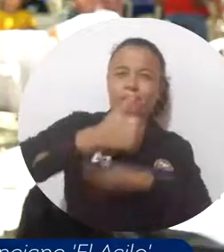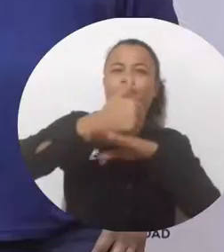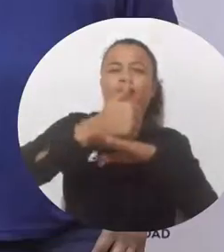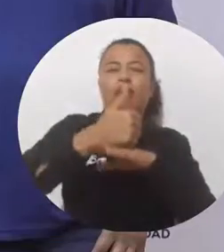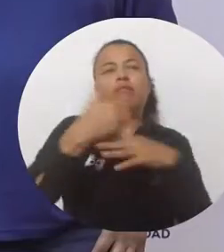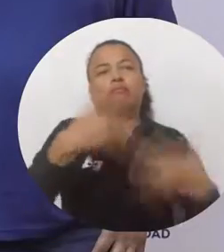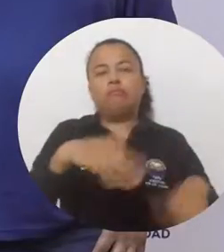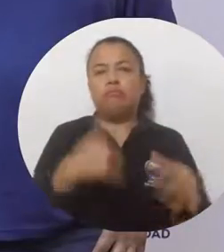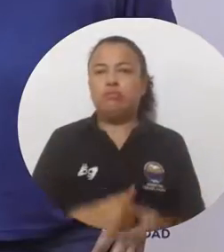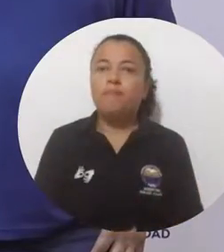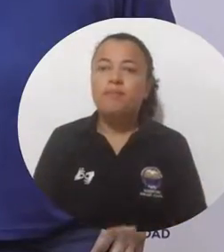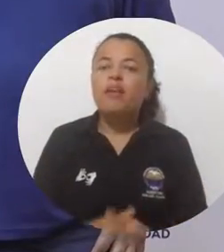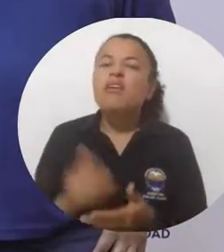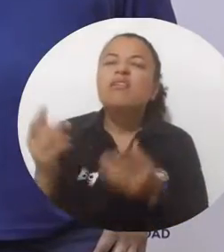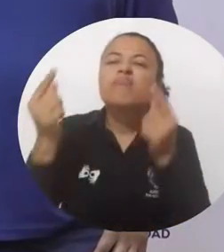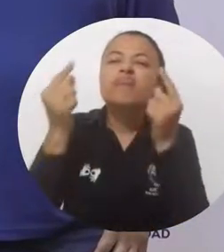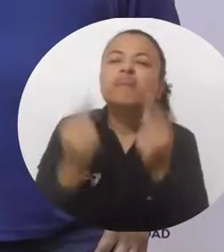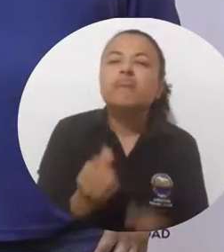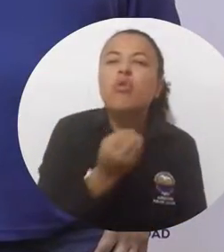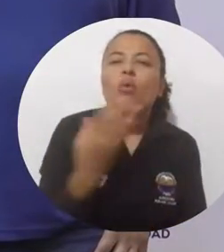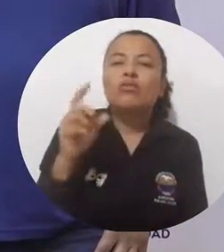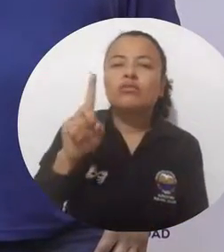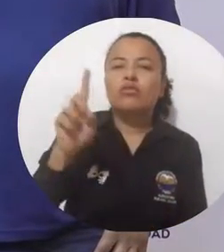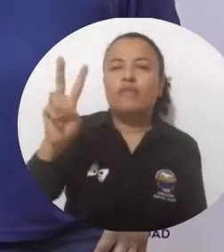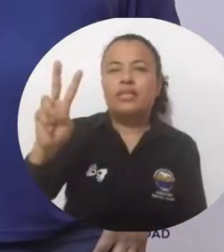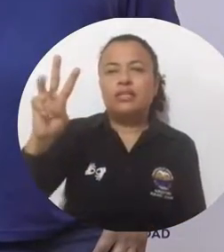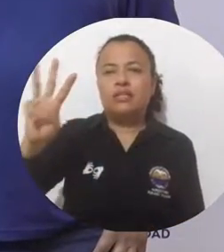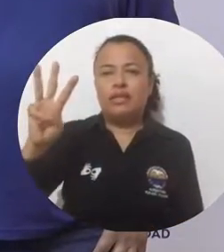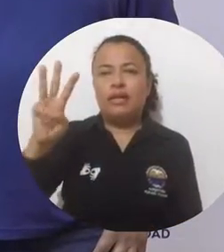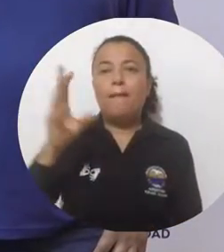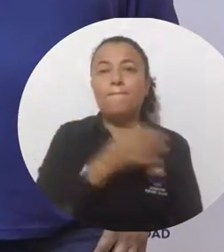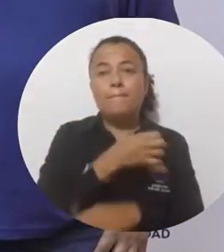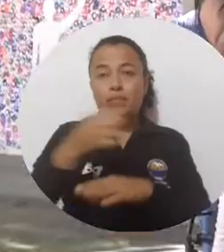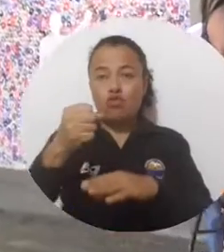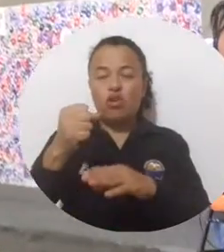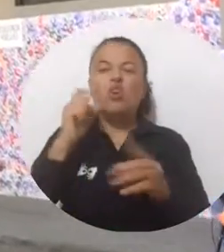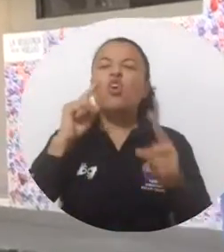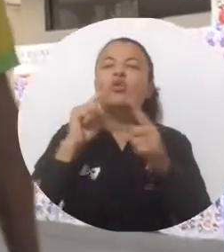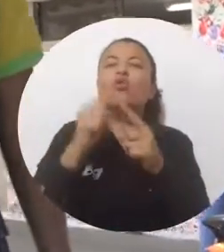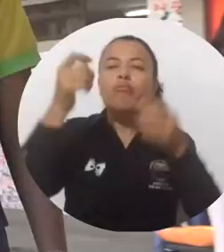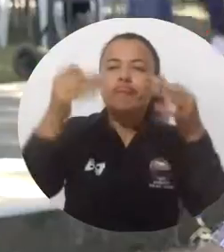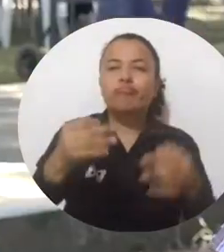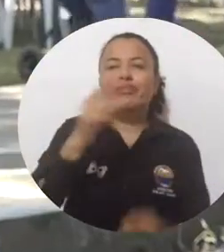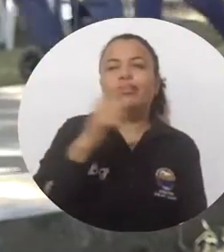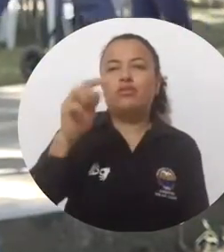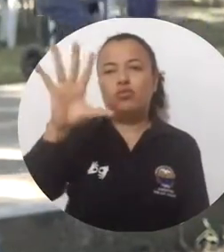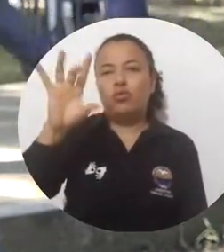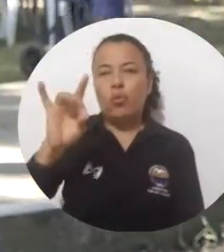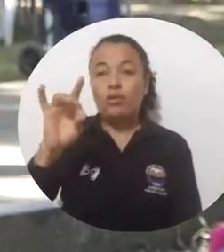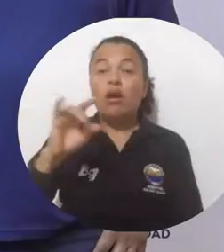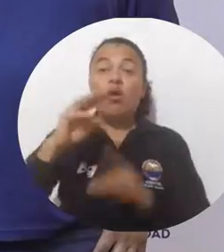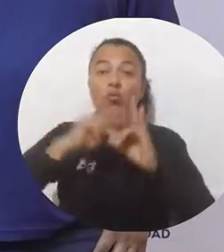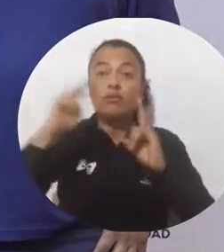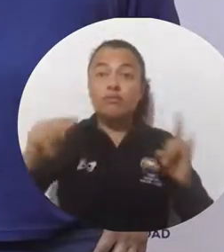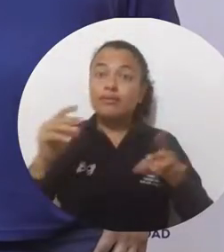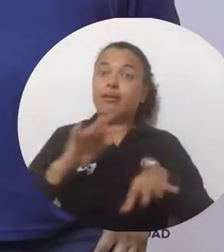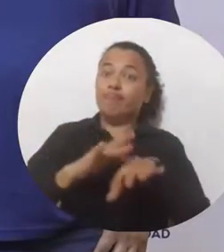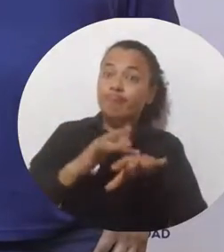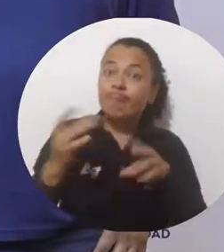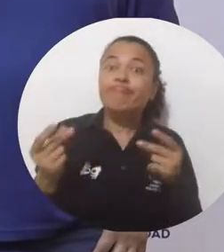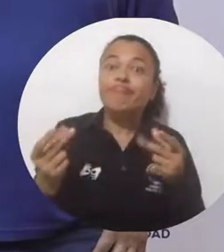Pablo Vera. Tenemos cerca de 123 millones de pesos de los 150 que nos hemos trazado. La verdad es que la universidad moviliza y este tipo de